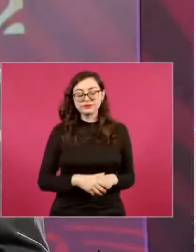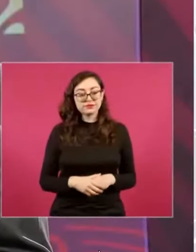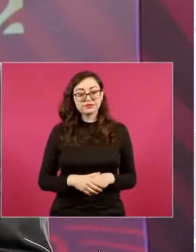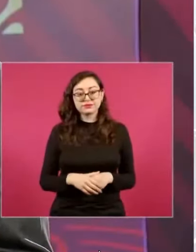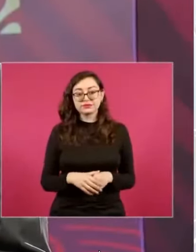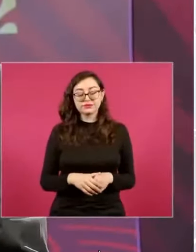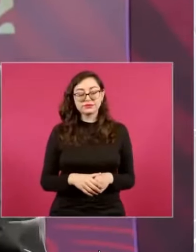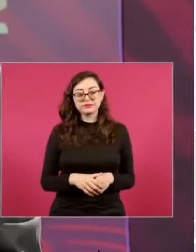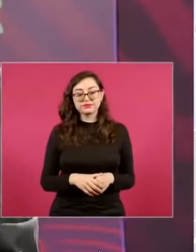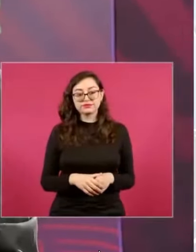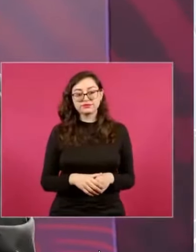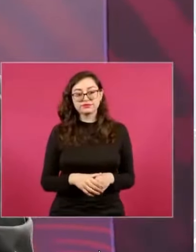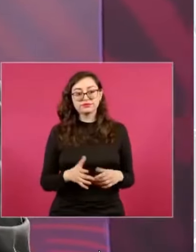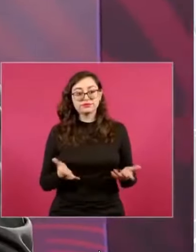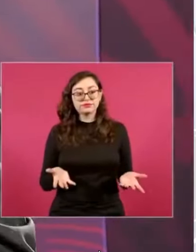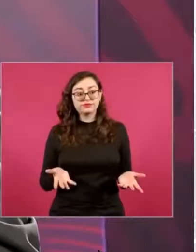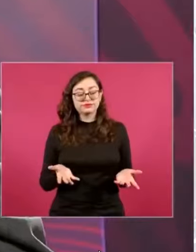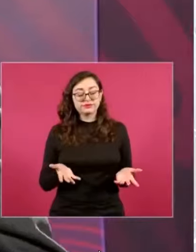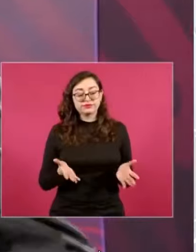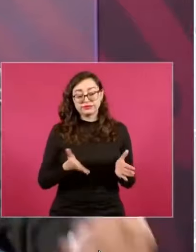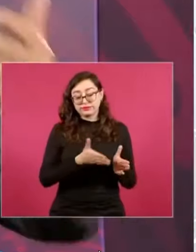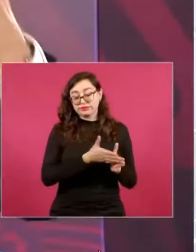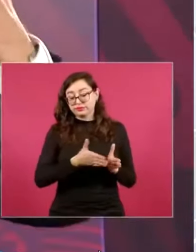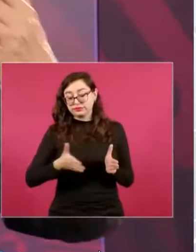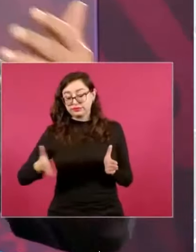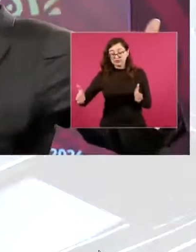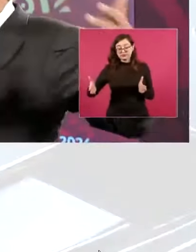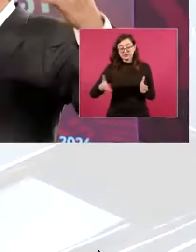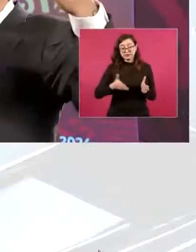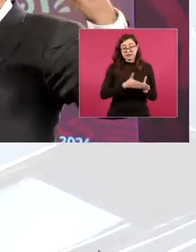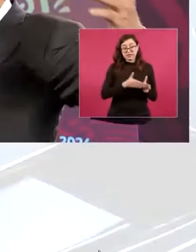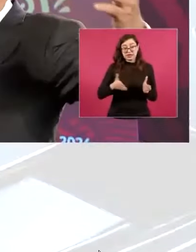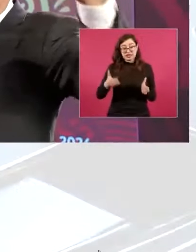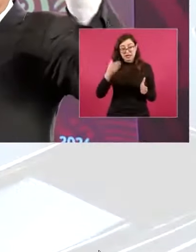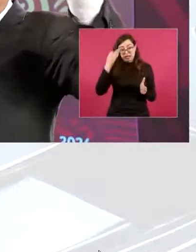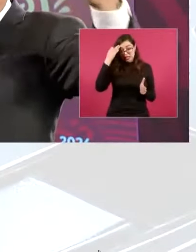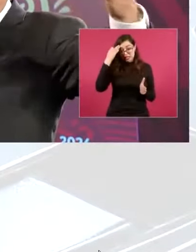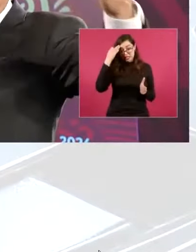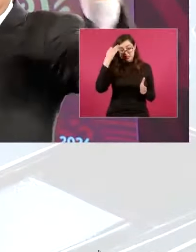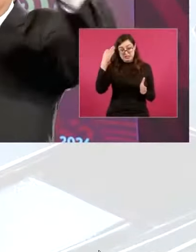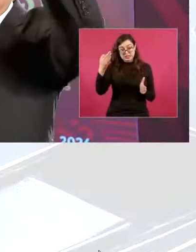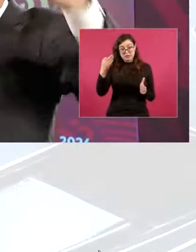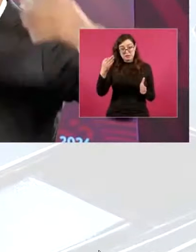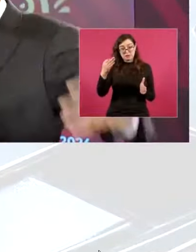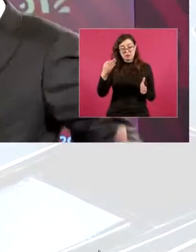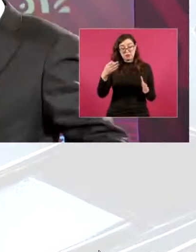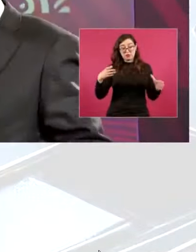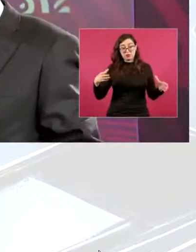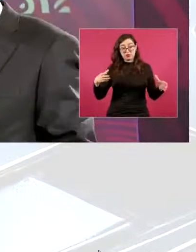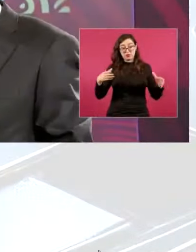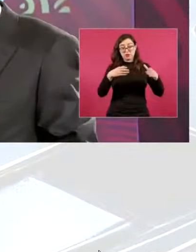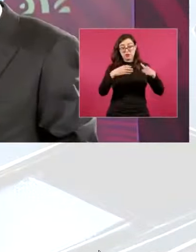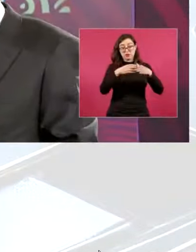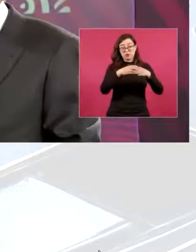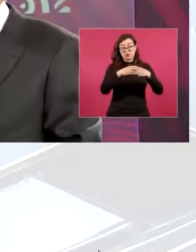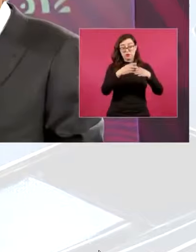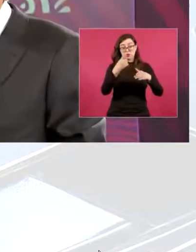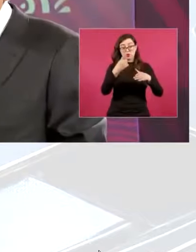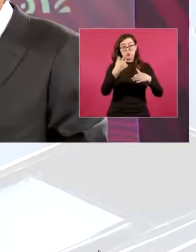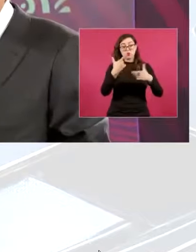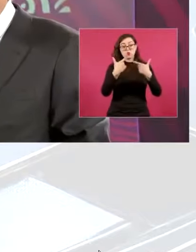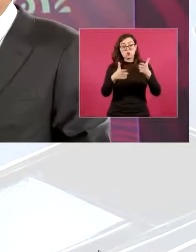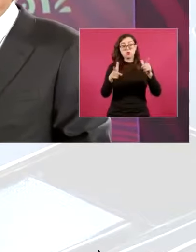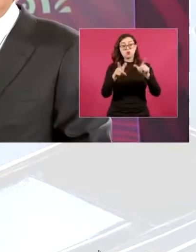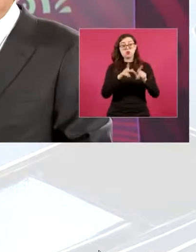Marta Olivia, ahorita que regrese, por favor, me dicen. Y es que como hay tantas personas, luego es muy complicada